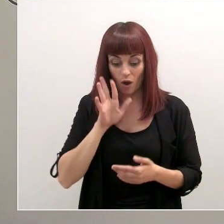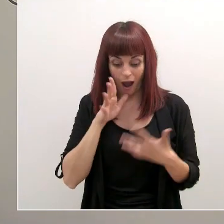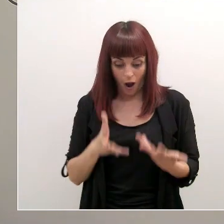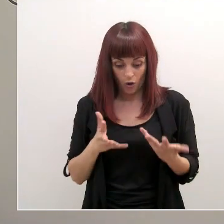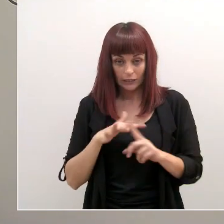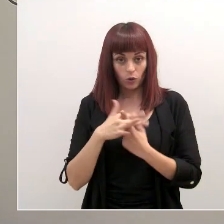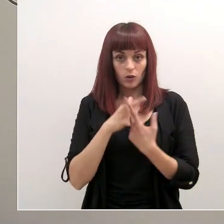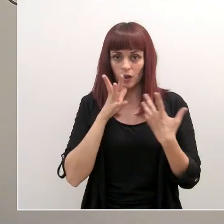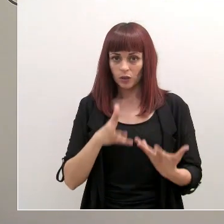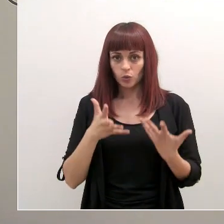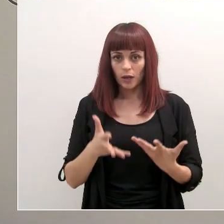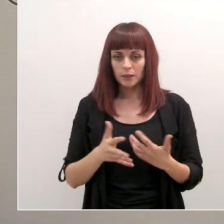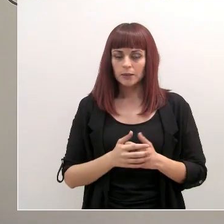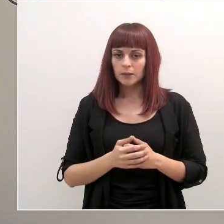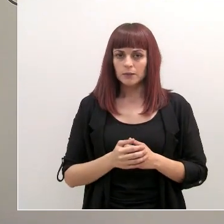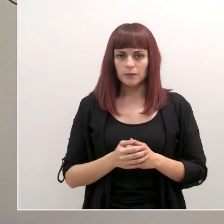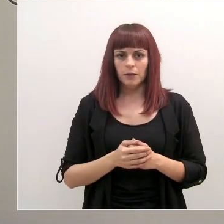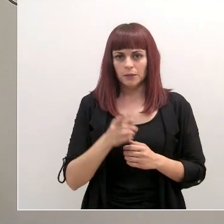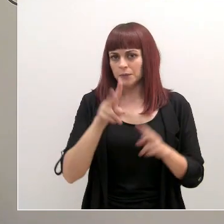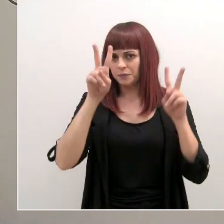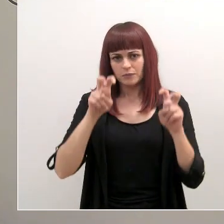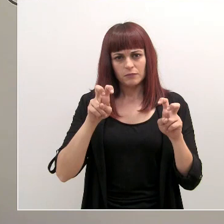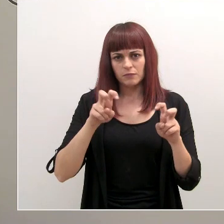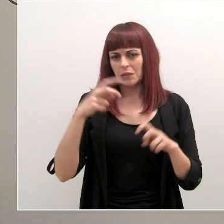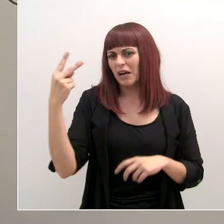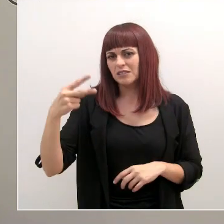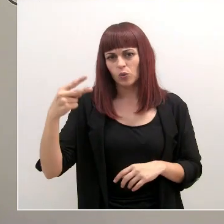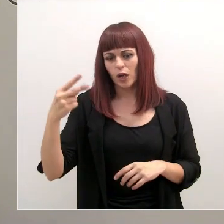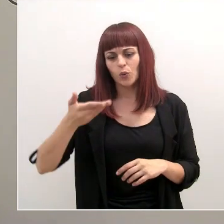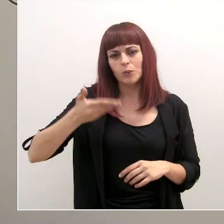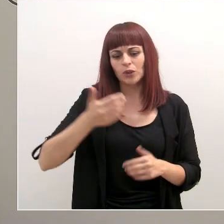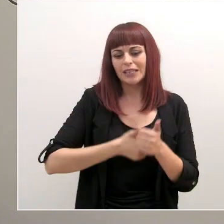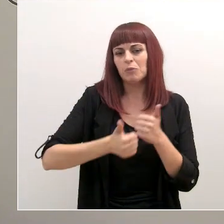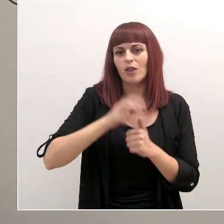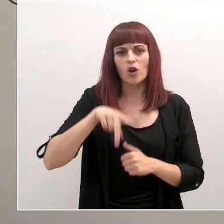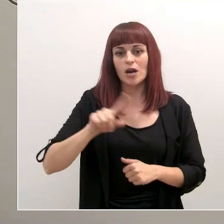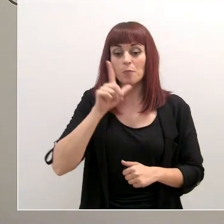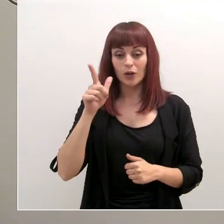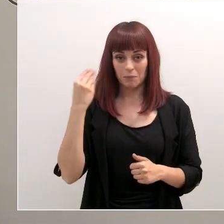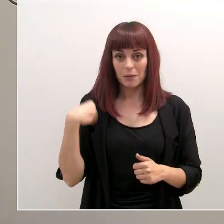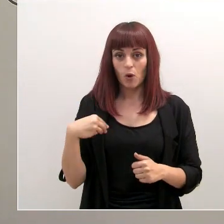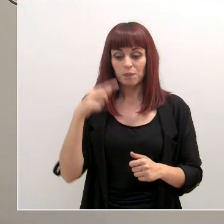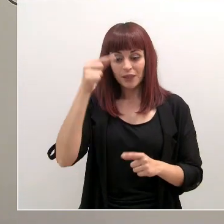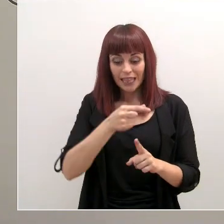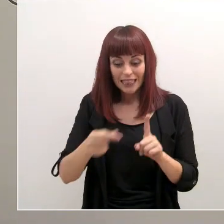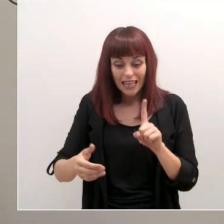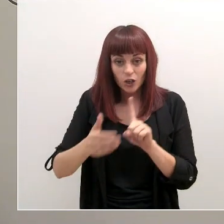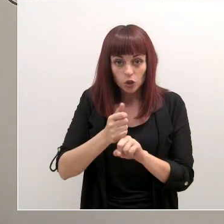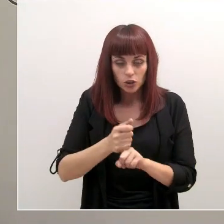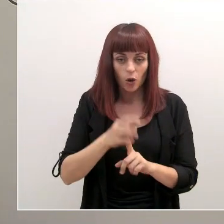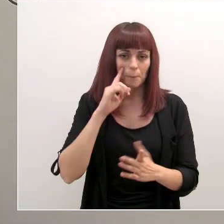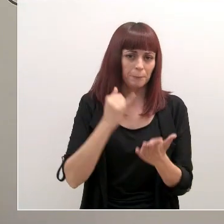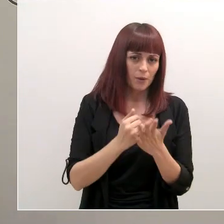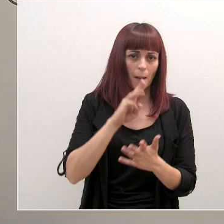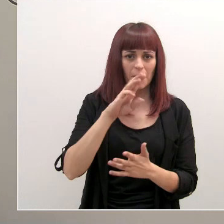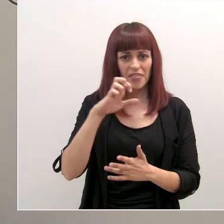actual es un parámetro muy secundario porque la capacidad diagnóstica directa de PCR o